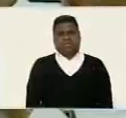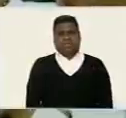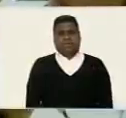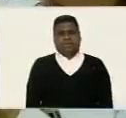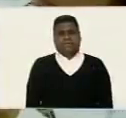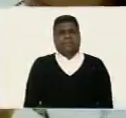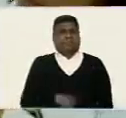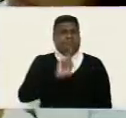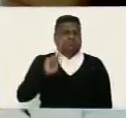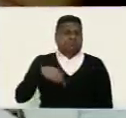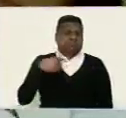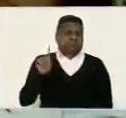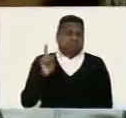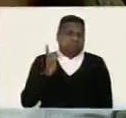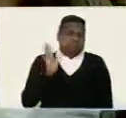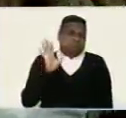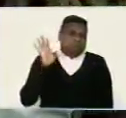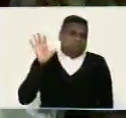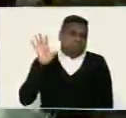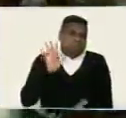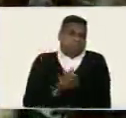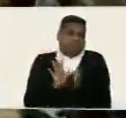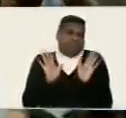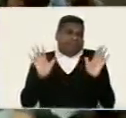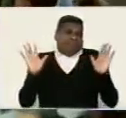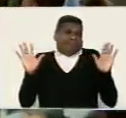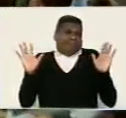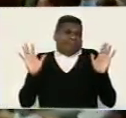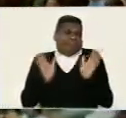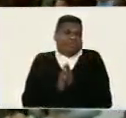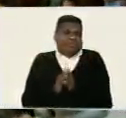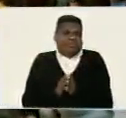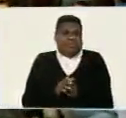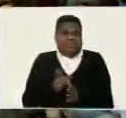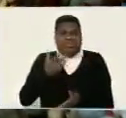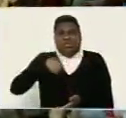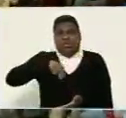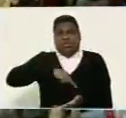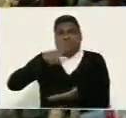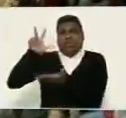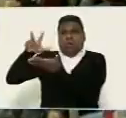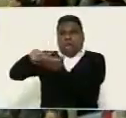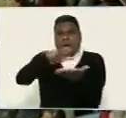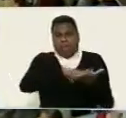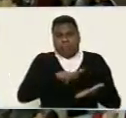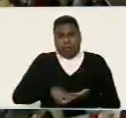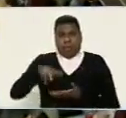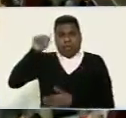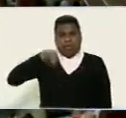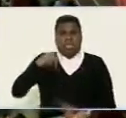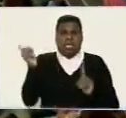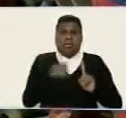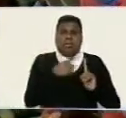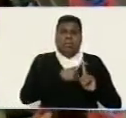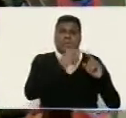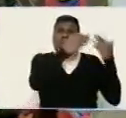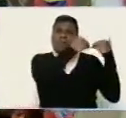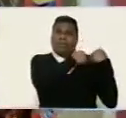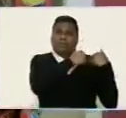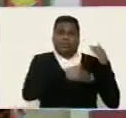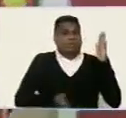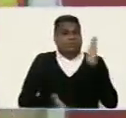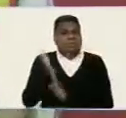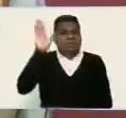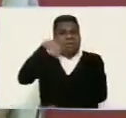Si no somos capaces, y si nosotros las aprobamos aquí, somos los primeros responsables de ir a la